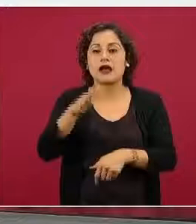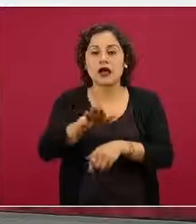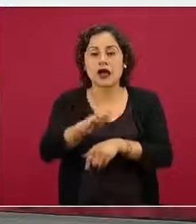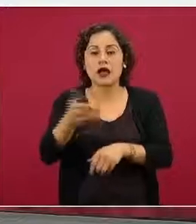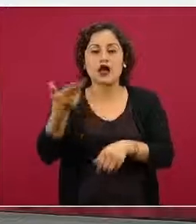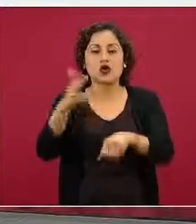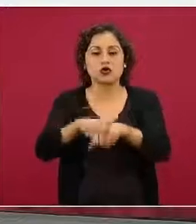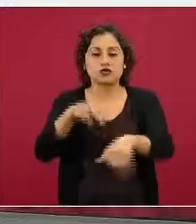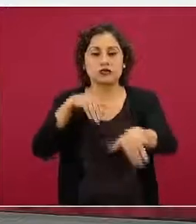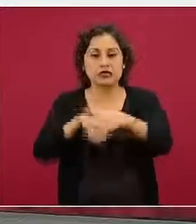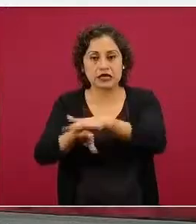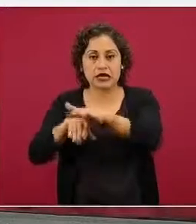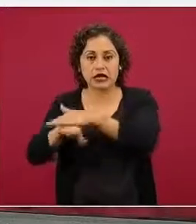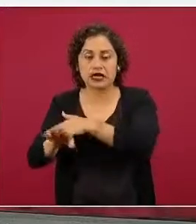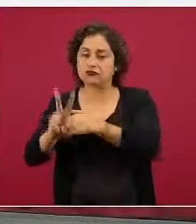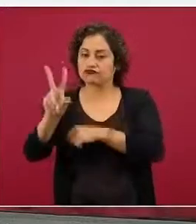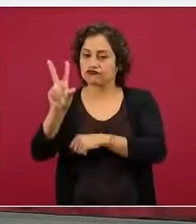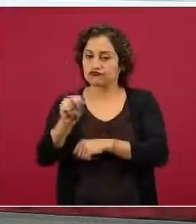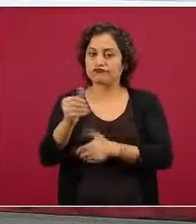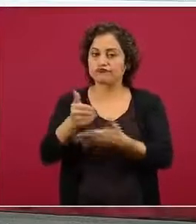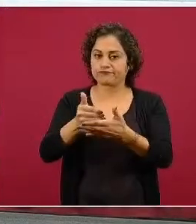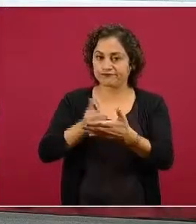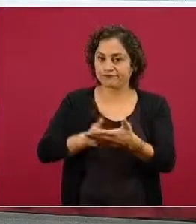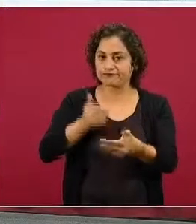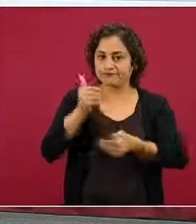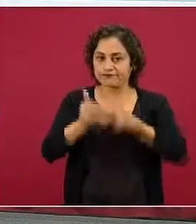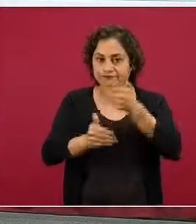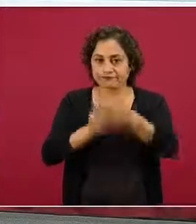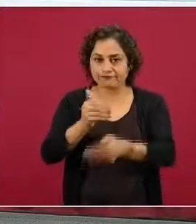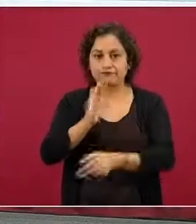nuevo la actividad epidémica.